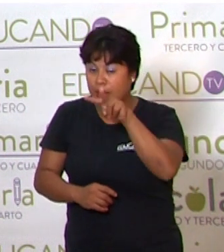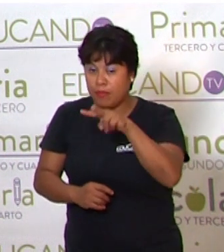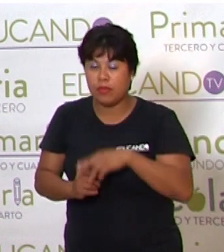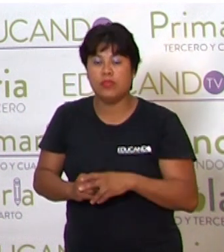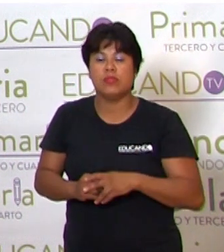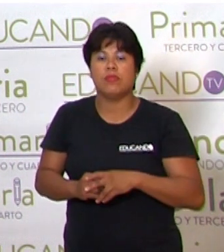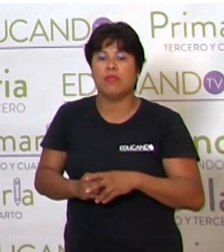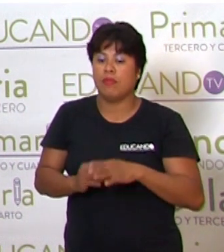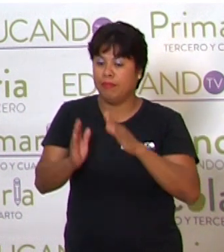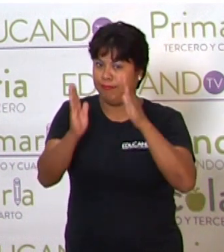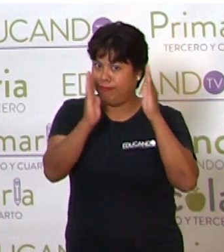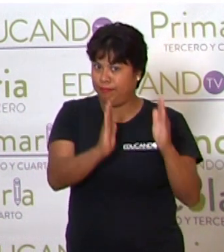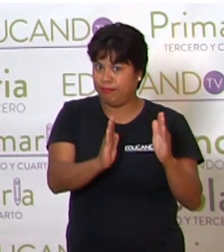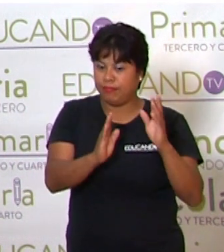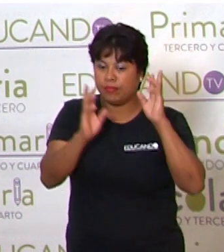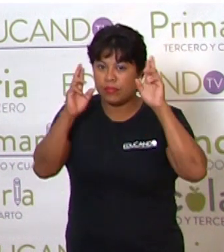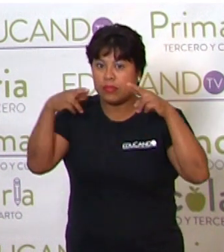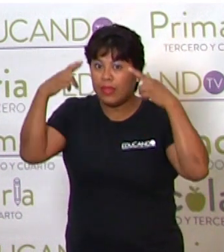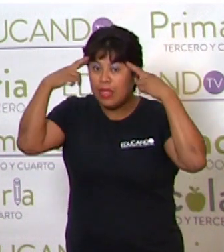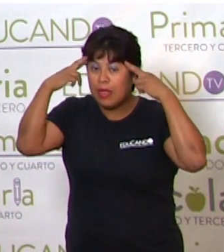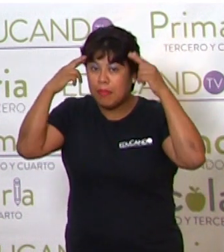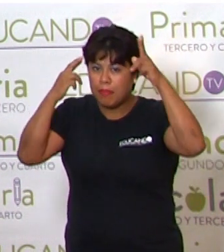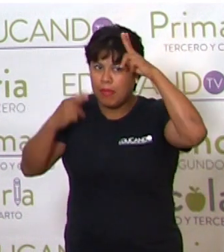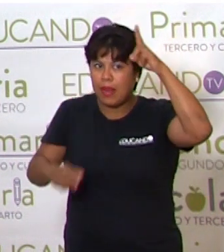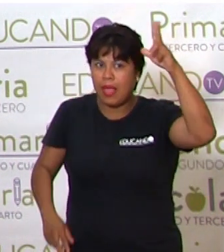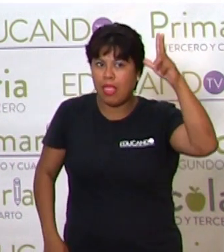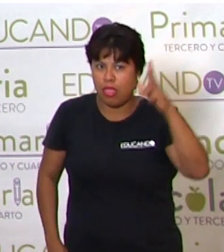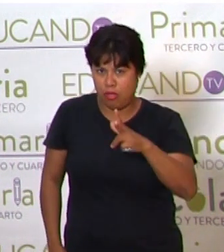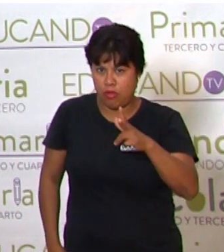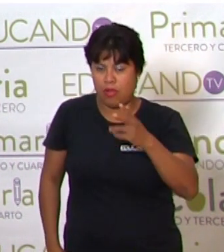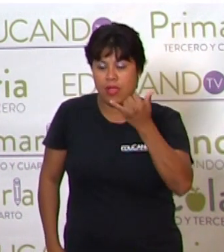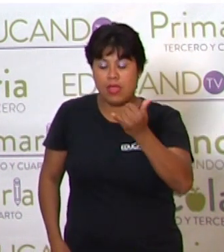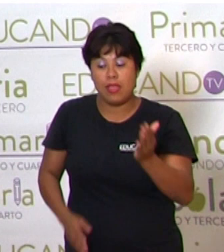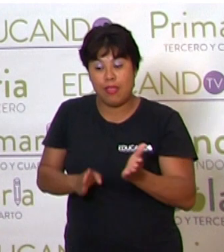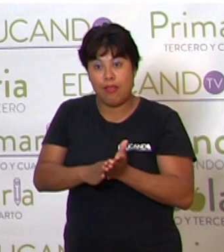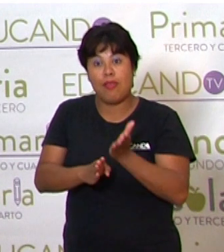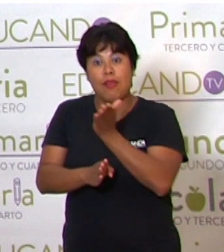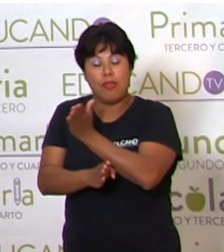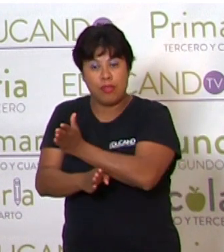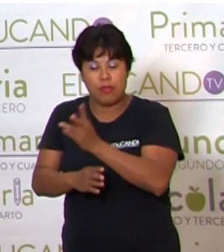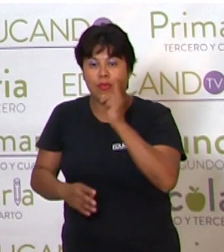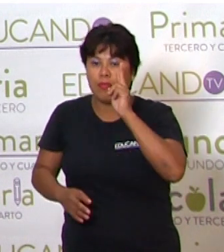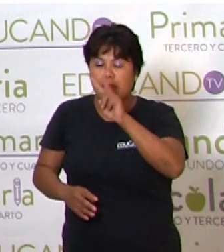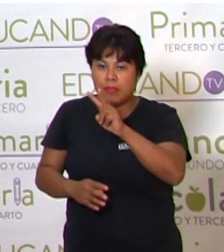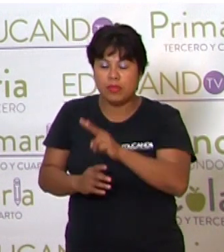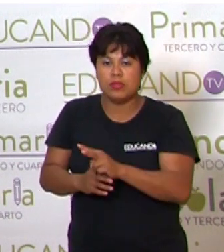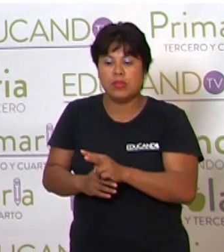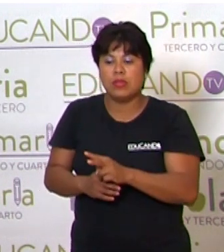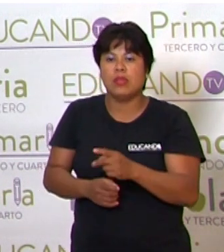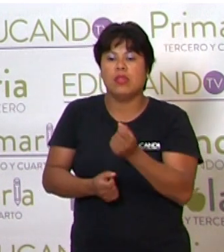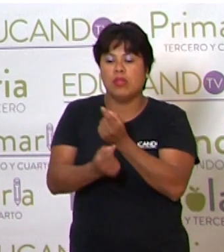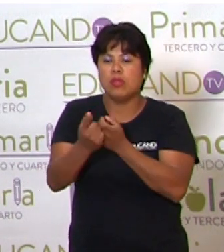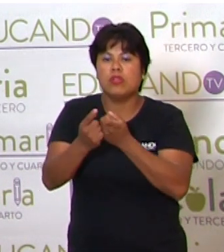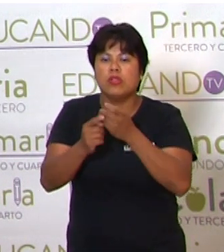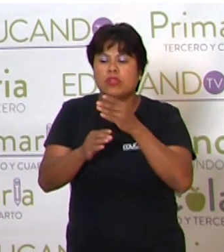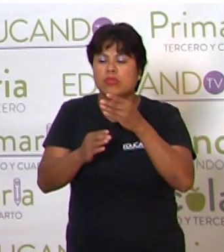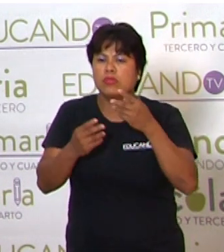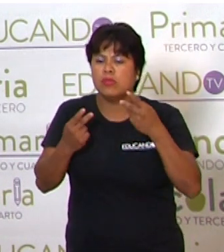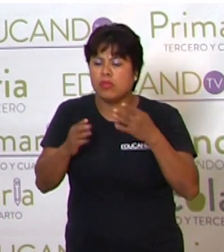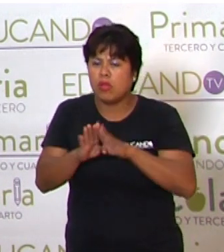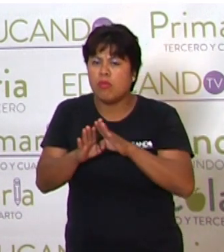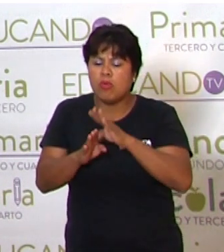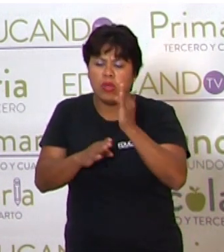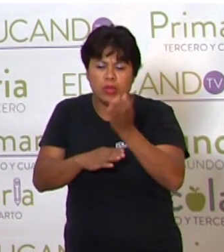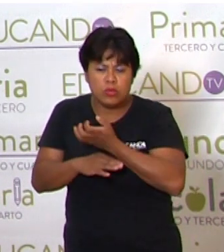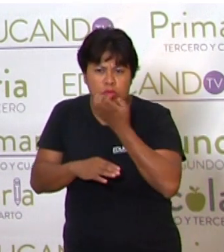de un lado al rey venado y del otro lado vemos a uno de sus súbditos. En